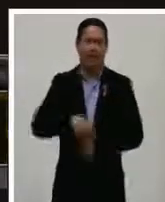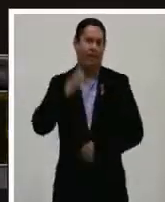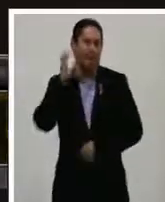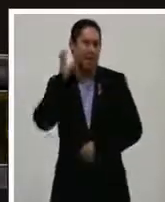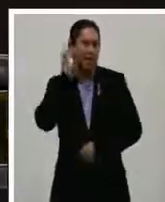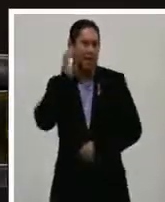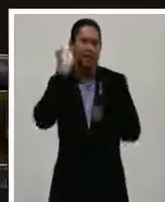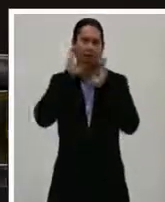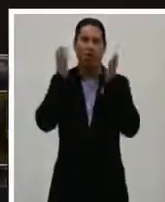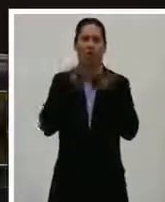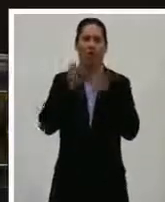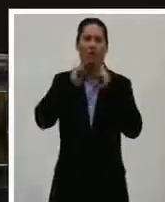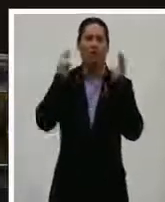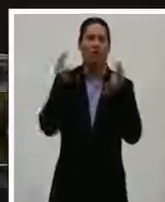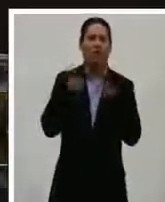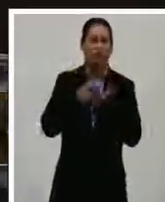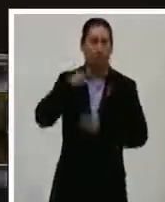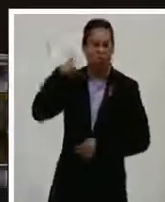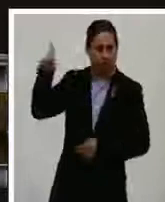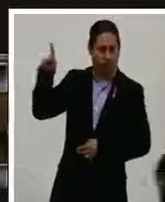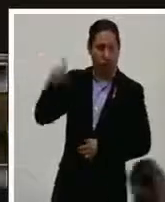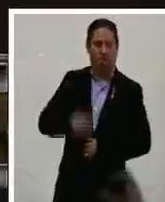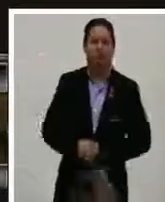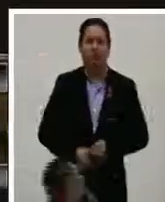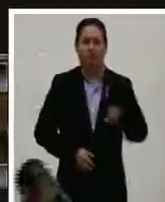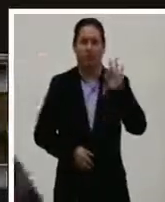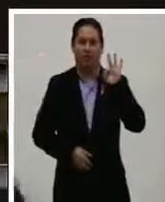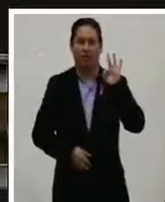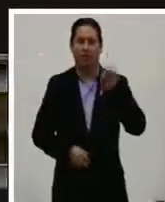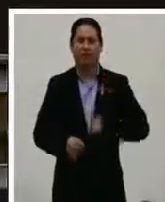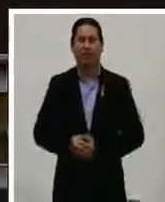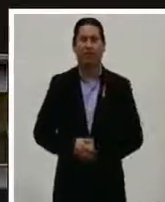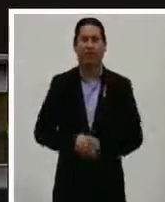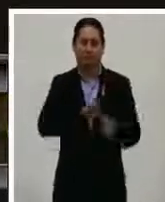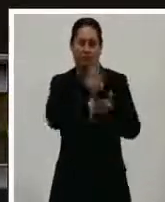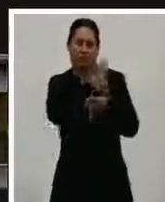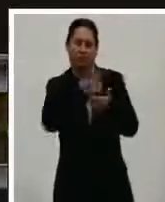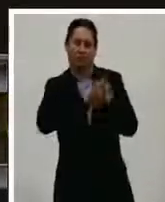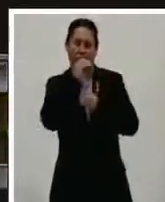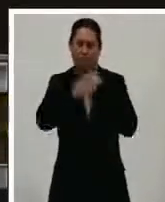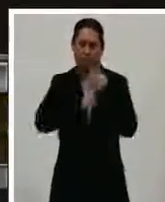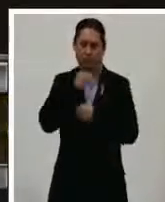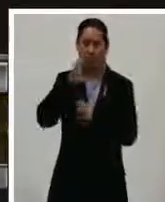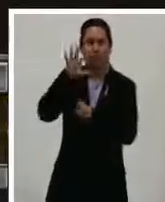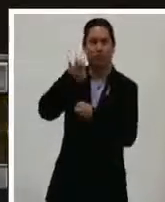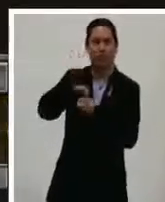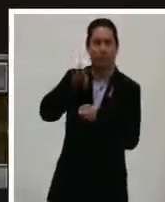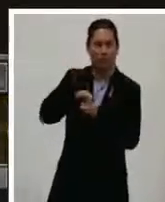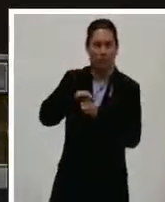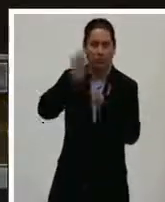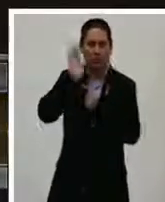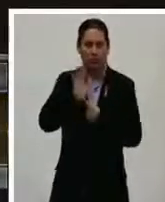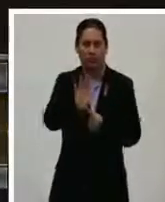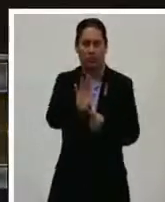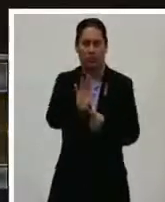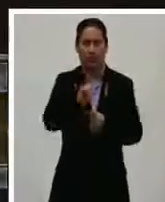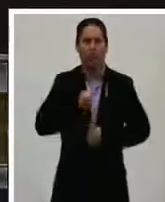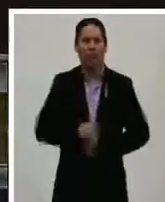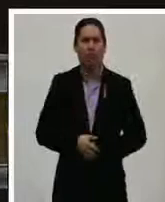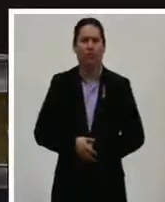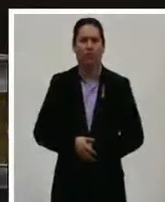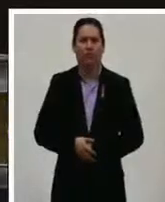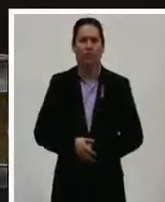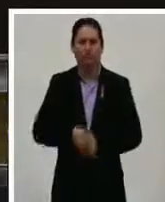unión punto número 3 lectura discusión y votación del dictamen que